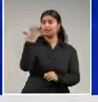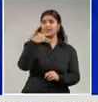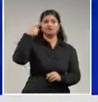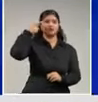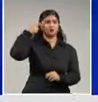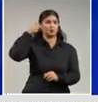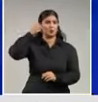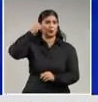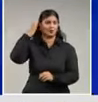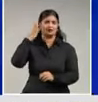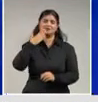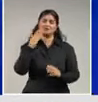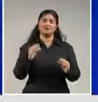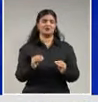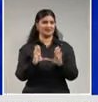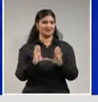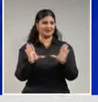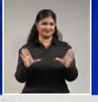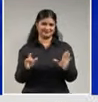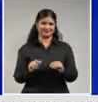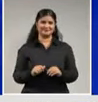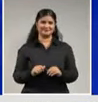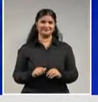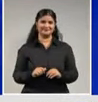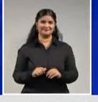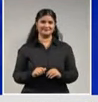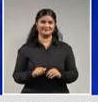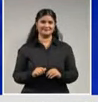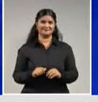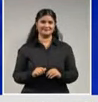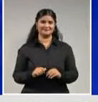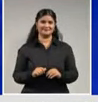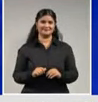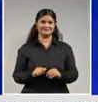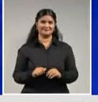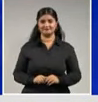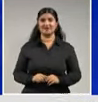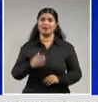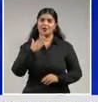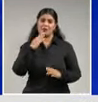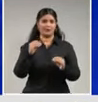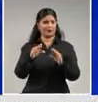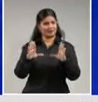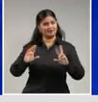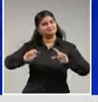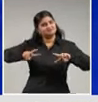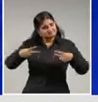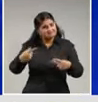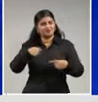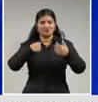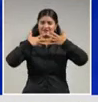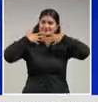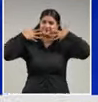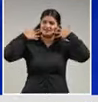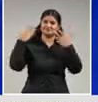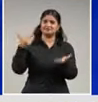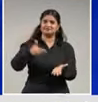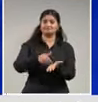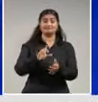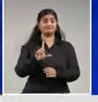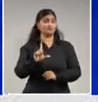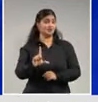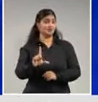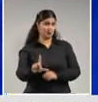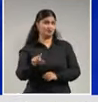Doctor, bienvenido, buenos días. Muy buenos días, Isela, muy agradable volver aquí hoy lunes, sobre todo cuando tenemos